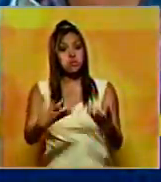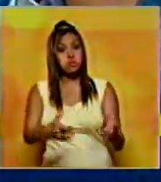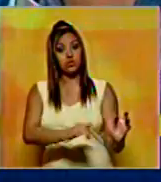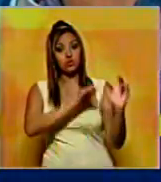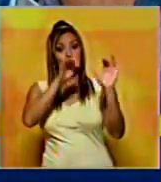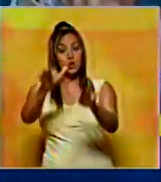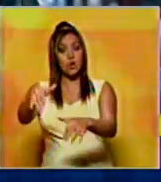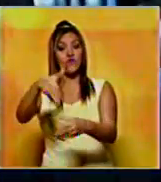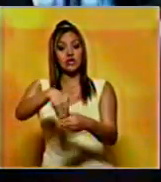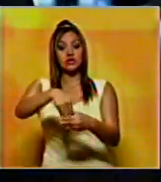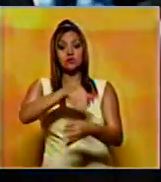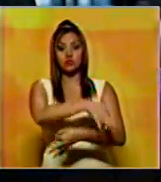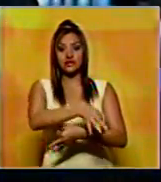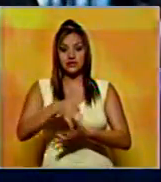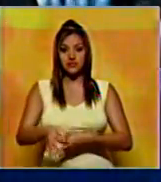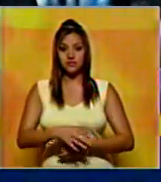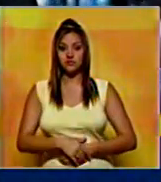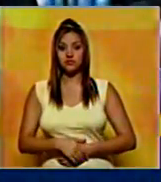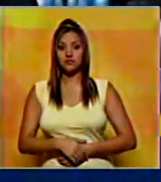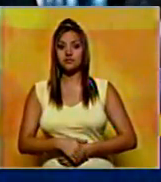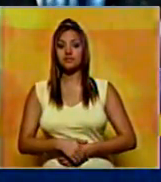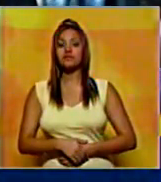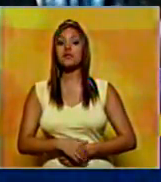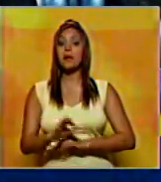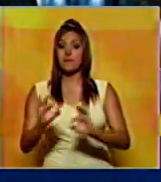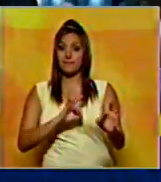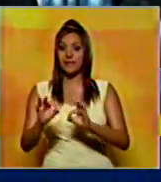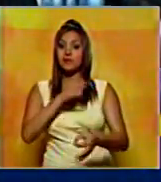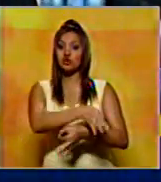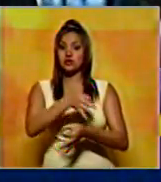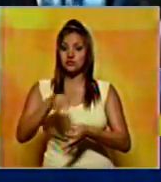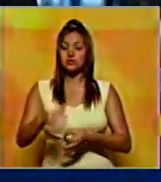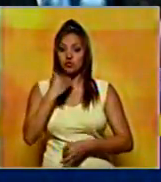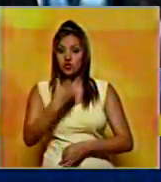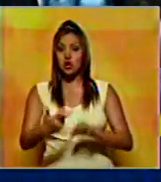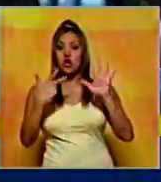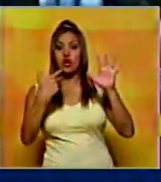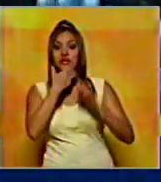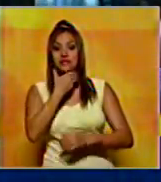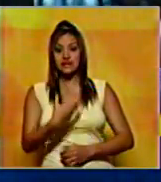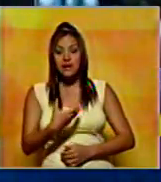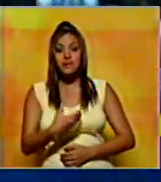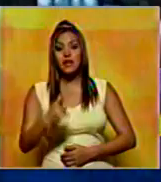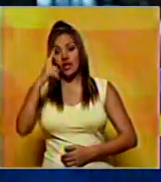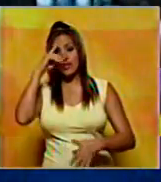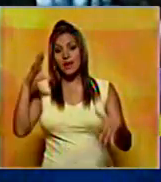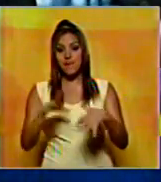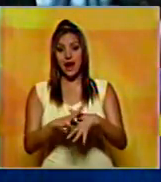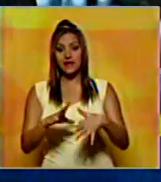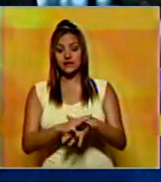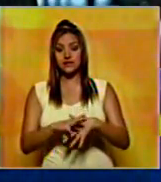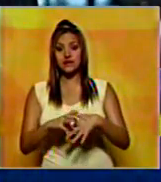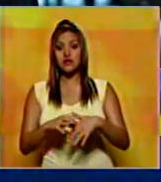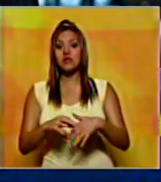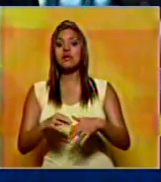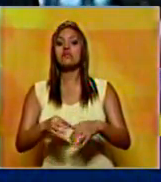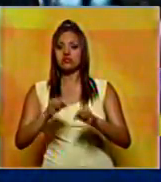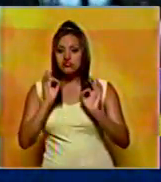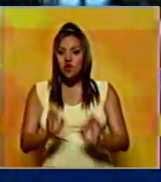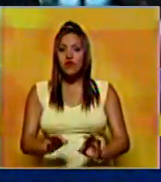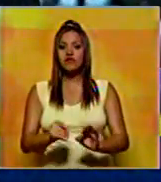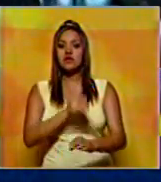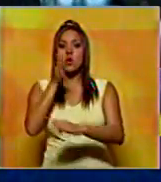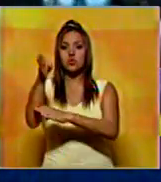las municipales. Enrique Capriles también informó que de cara a las elecciones municipales del próximo 8 de diciembre, este martes, estará iniciando una gran cruzada por